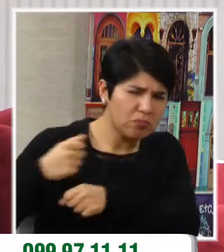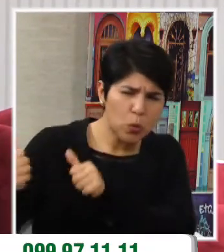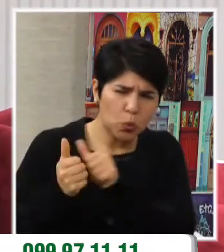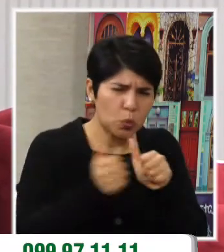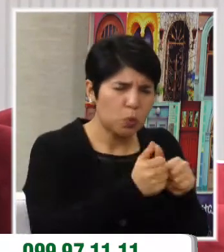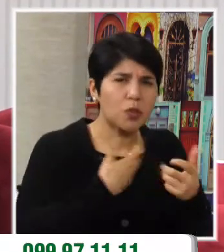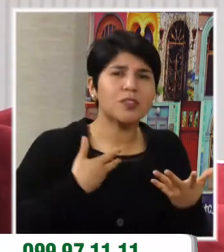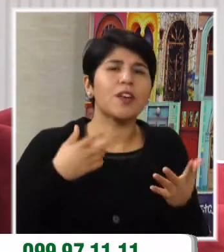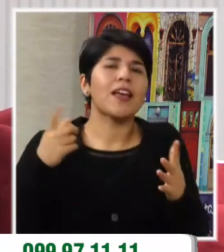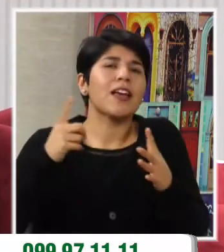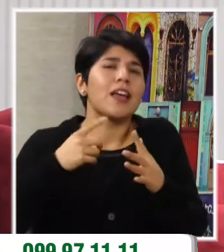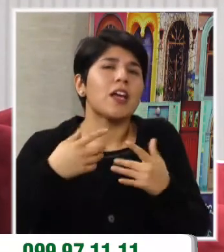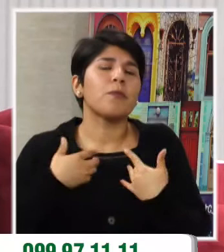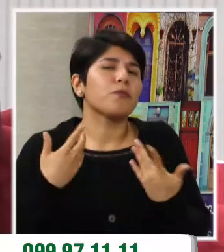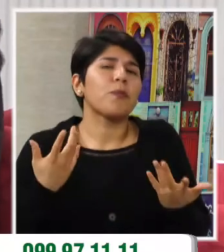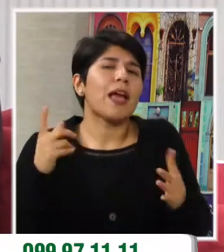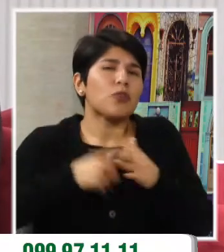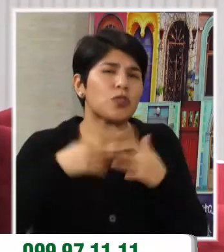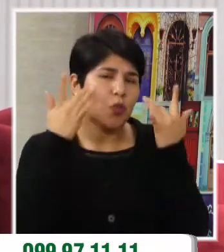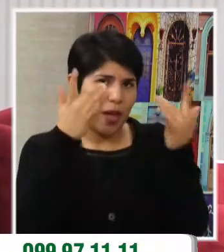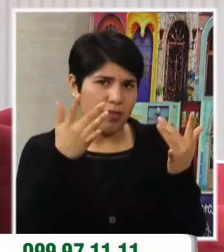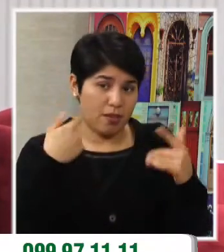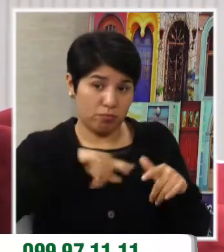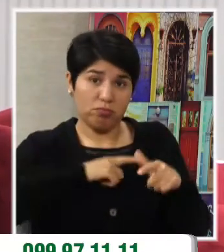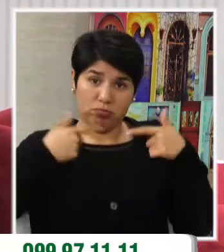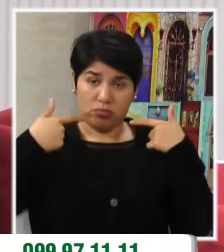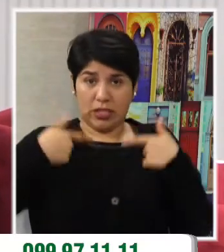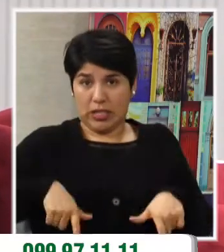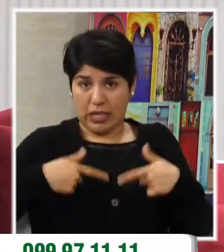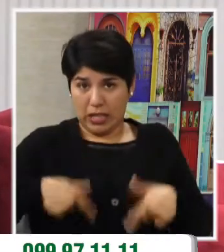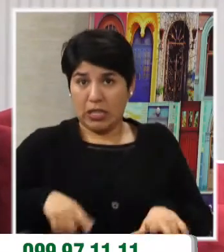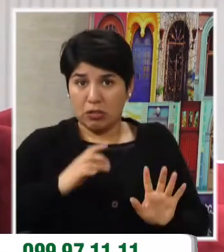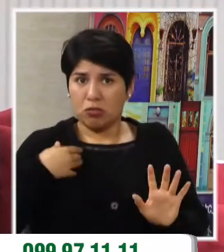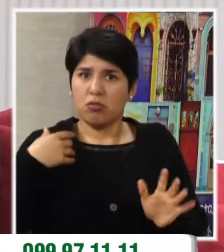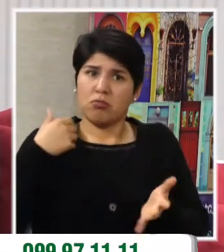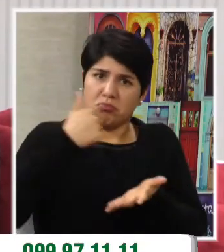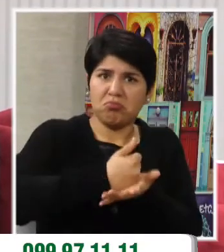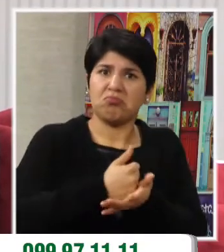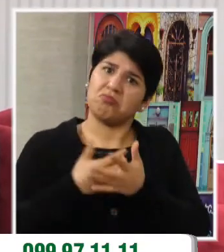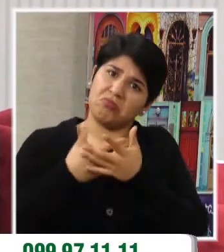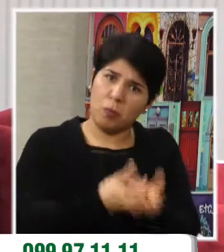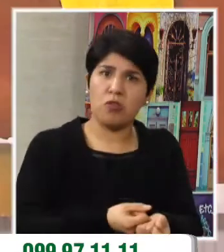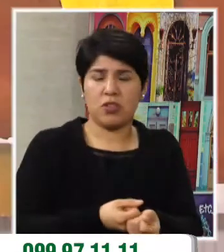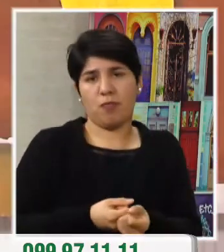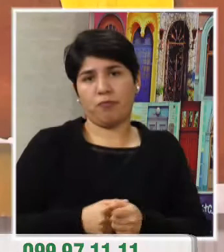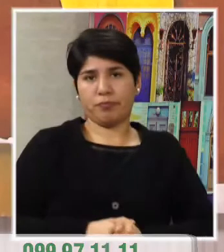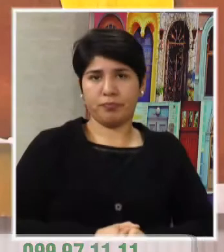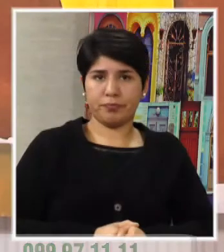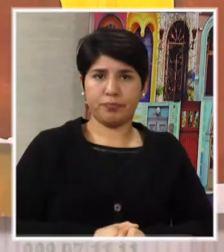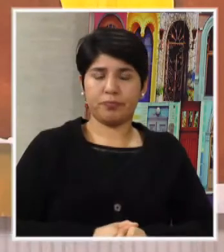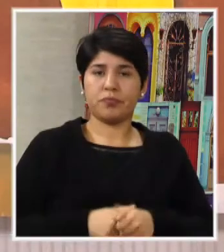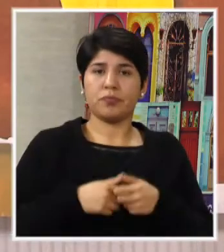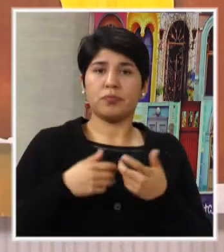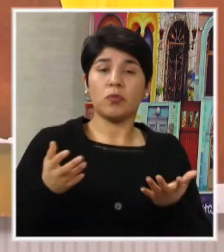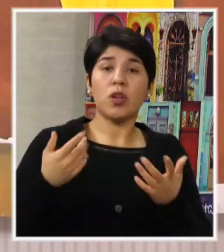porque somos una intendencia no nos compete pero sí estamos presentes y muy presentes sin duda bueno queda en la